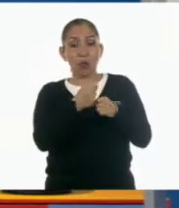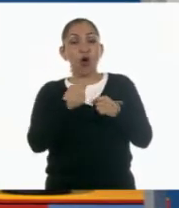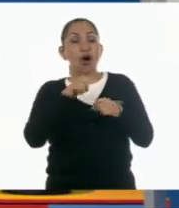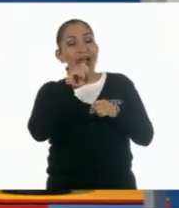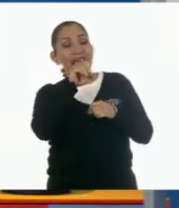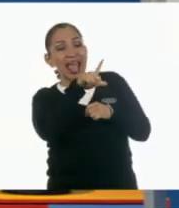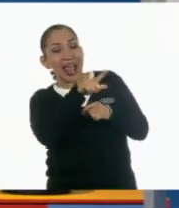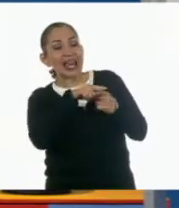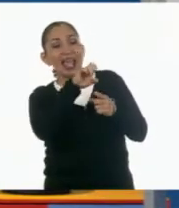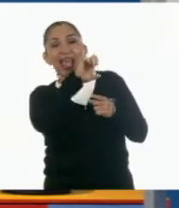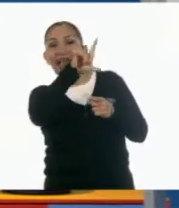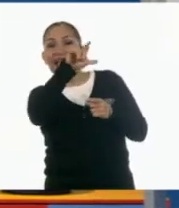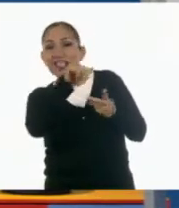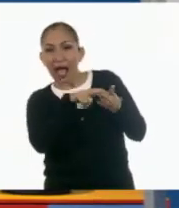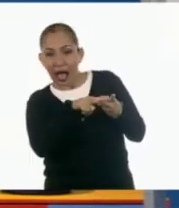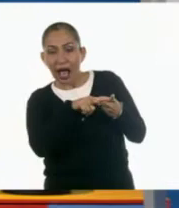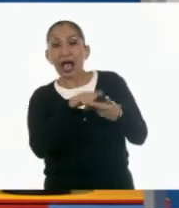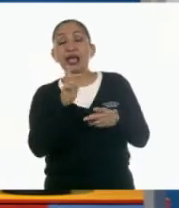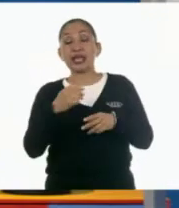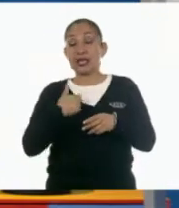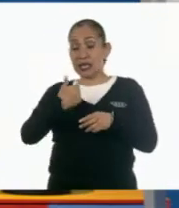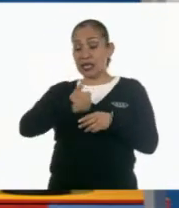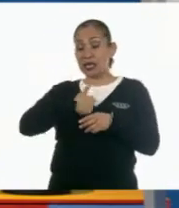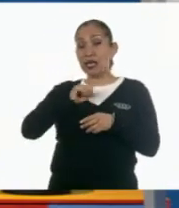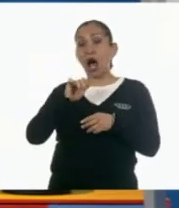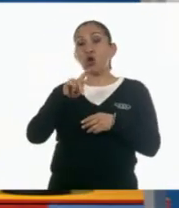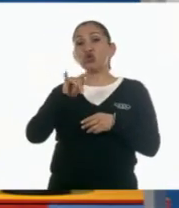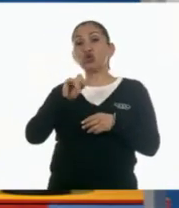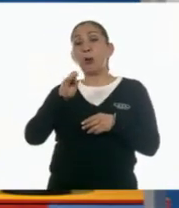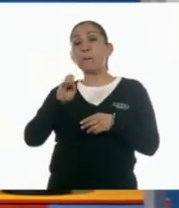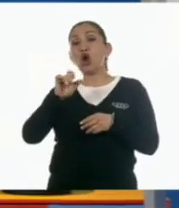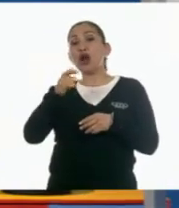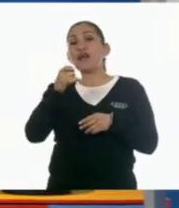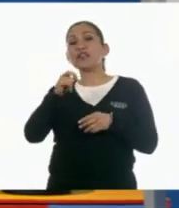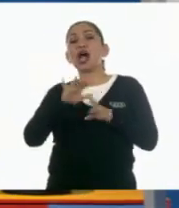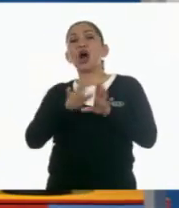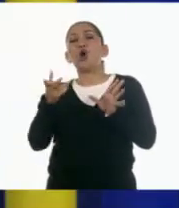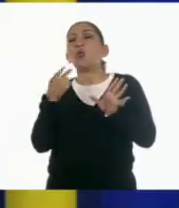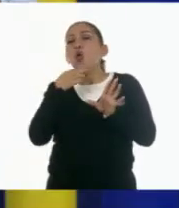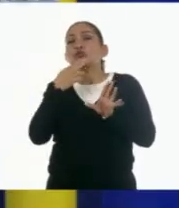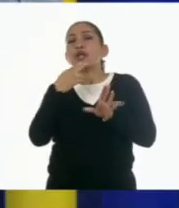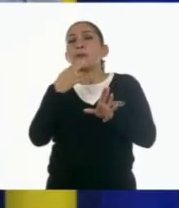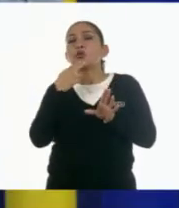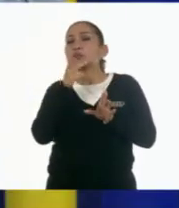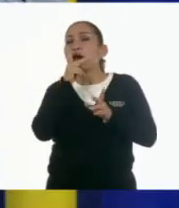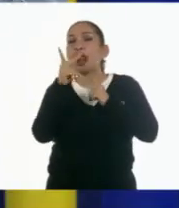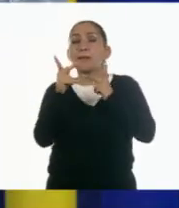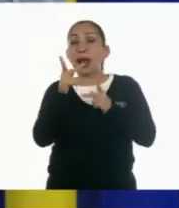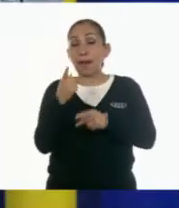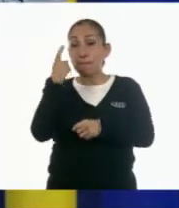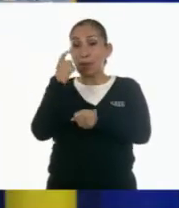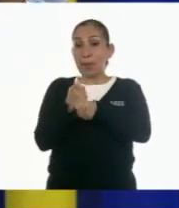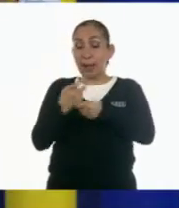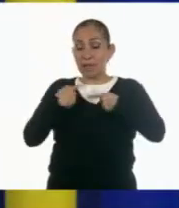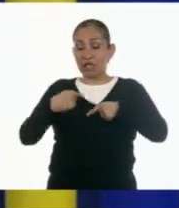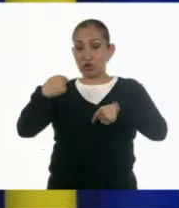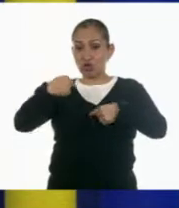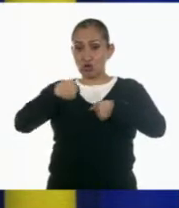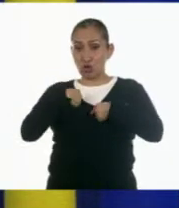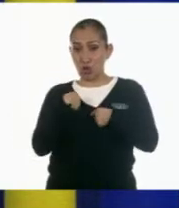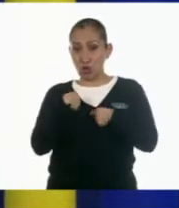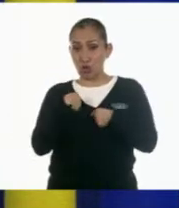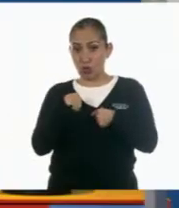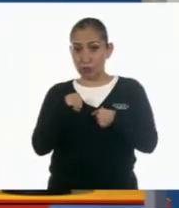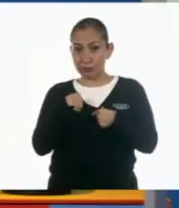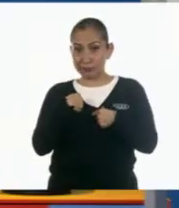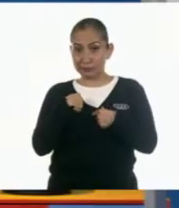persona, él o ella. ¿Y la autobiografía, qué voz gramatical ocupamos, María? La primera persona.